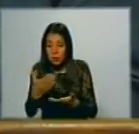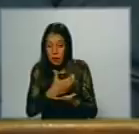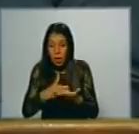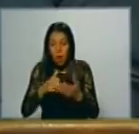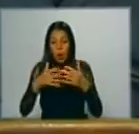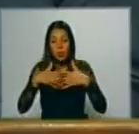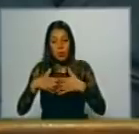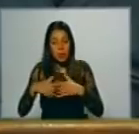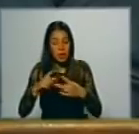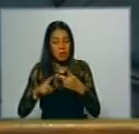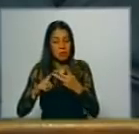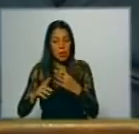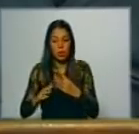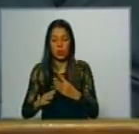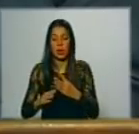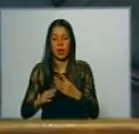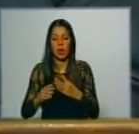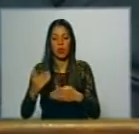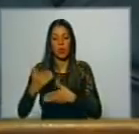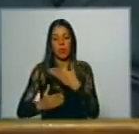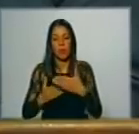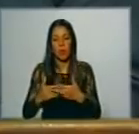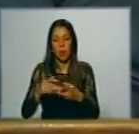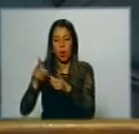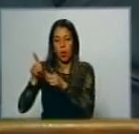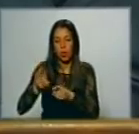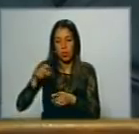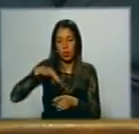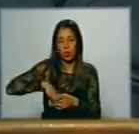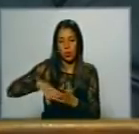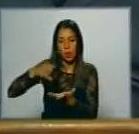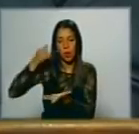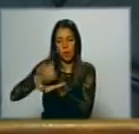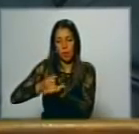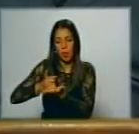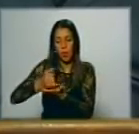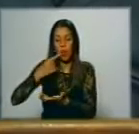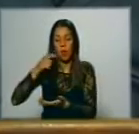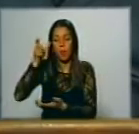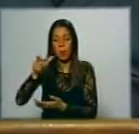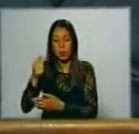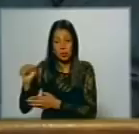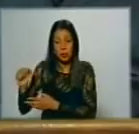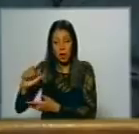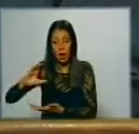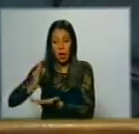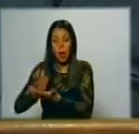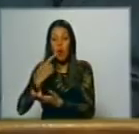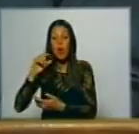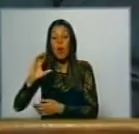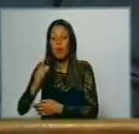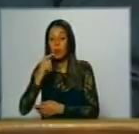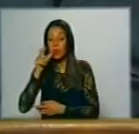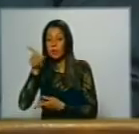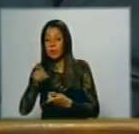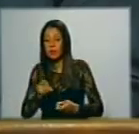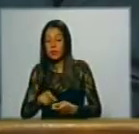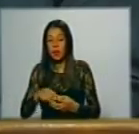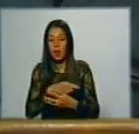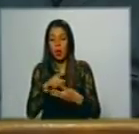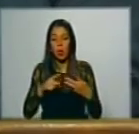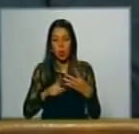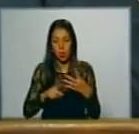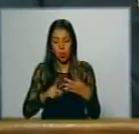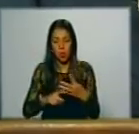3. El producto de lo recaudado por concepto de multas de su competencia. 4. Las